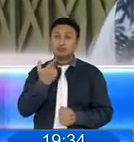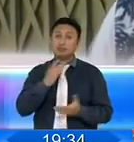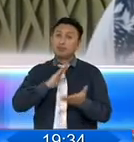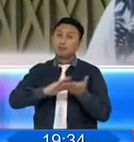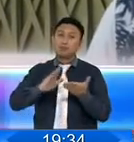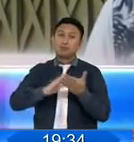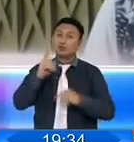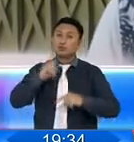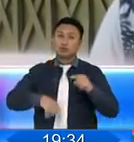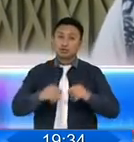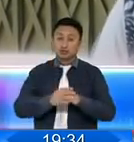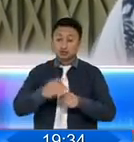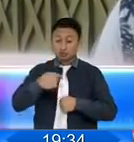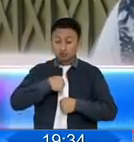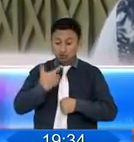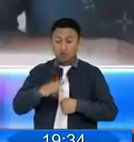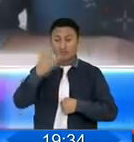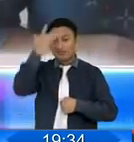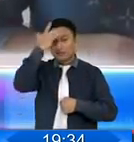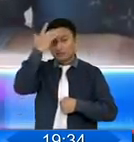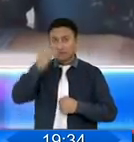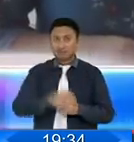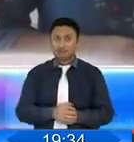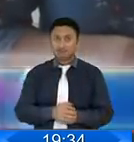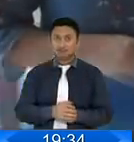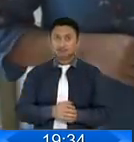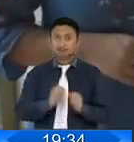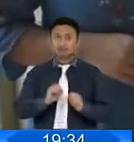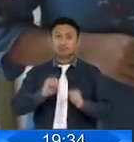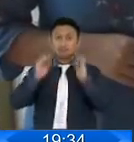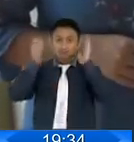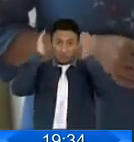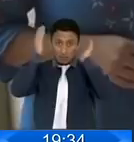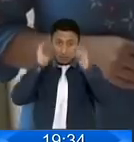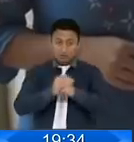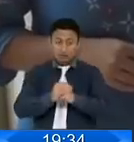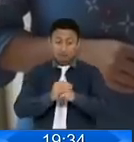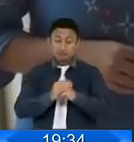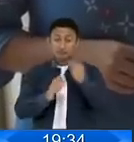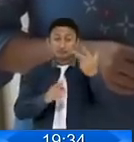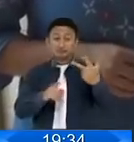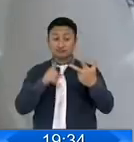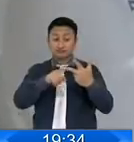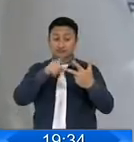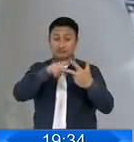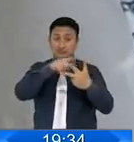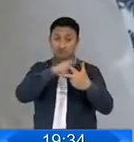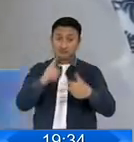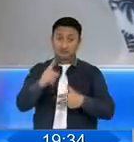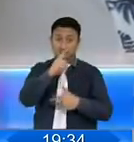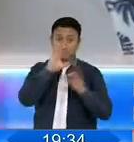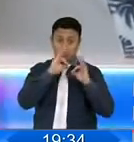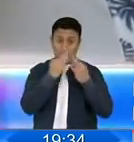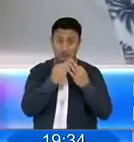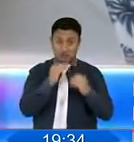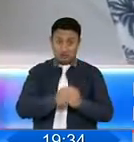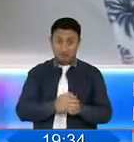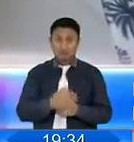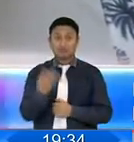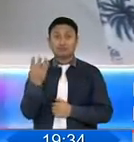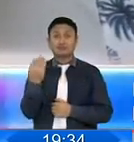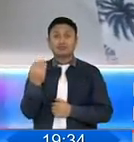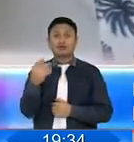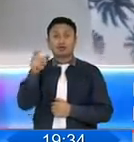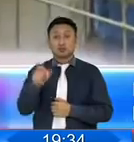dado positivo. En Babahoyo, contando con los tres integrantes de la familia Uchubanda, 14 personas han perdido